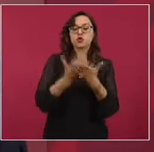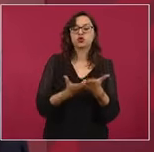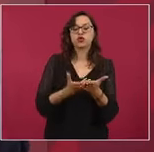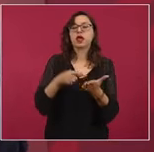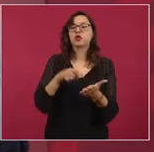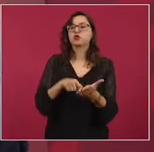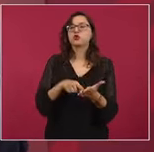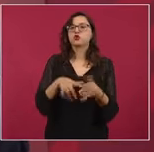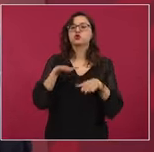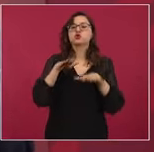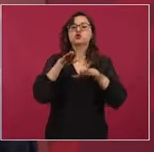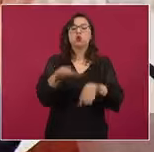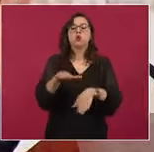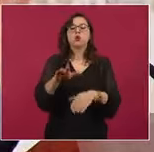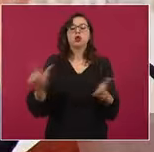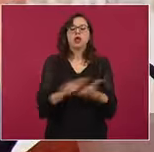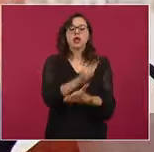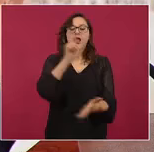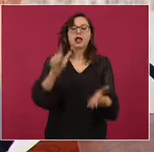reforma energética